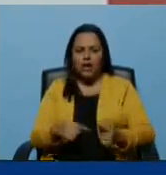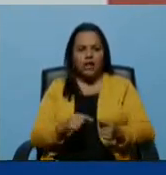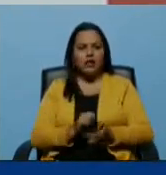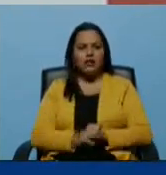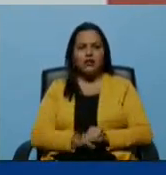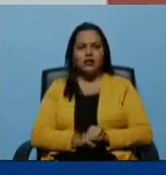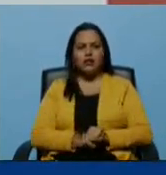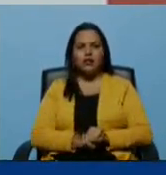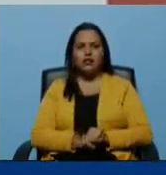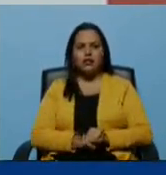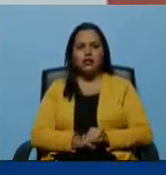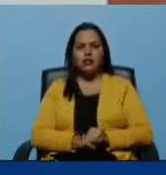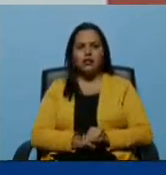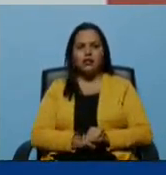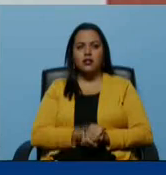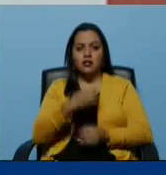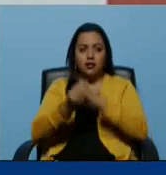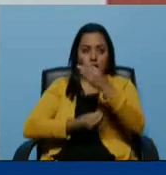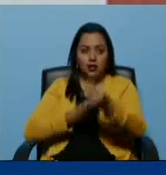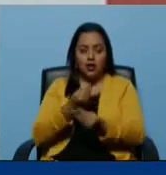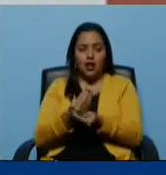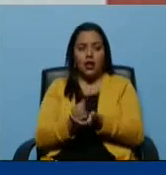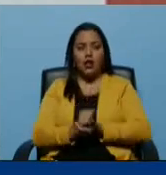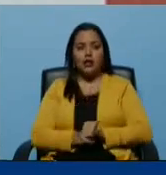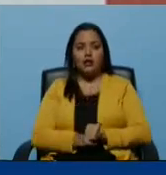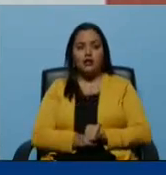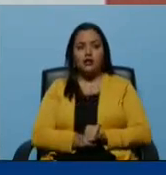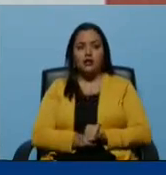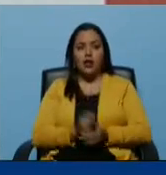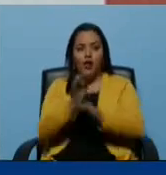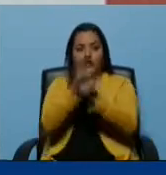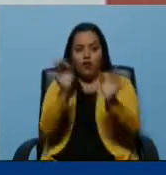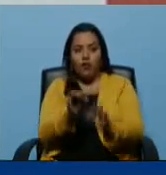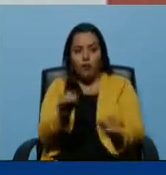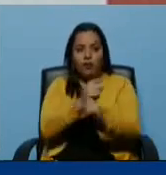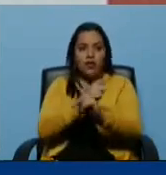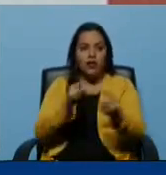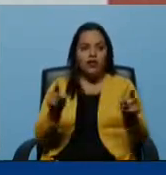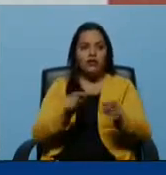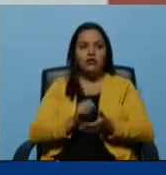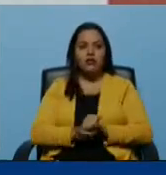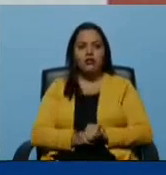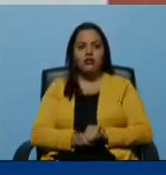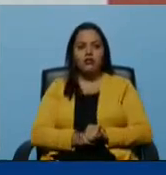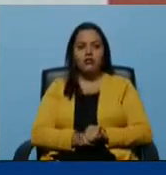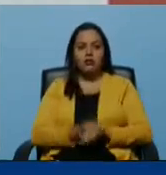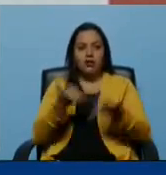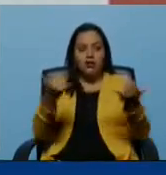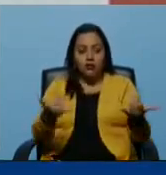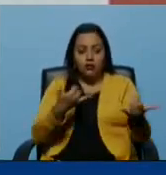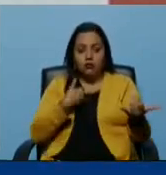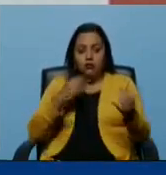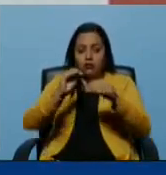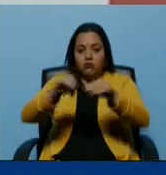Se construirán alternativas. Ahora, yo estoy